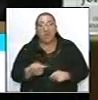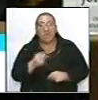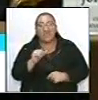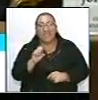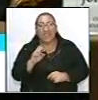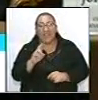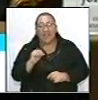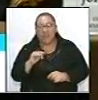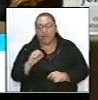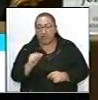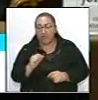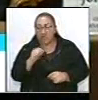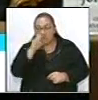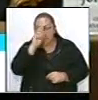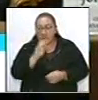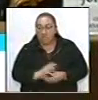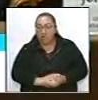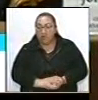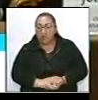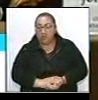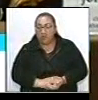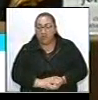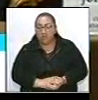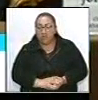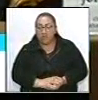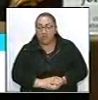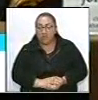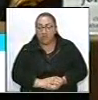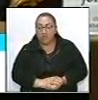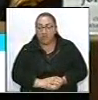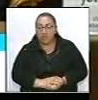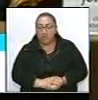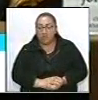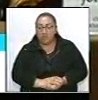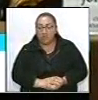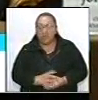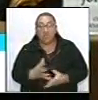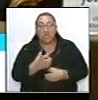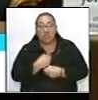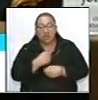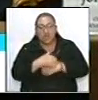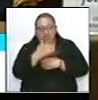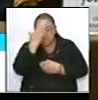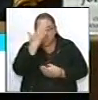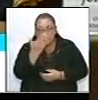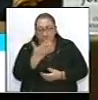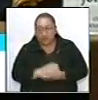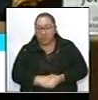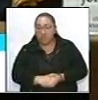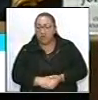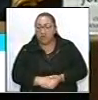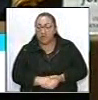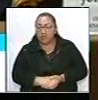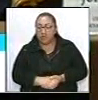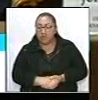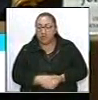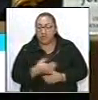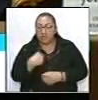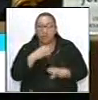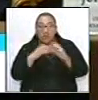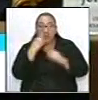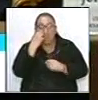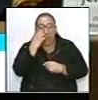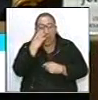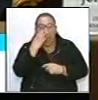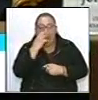serenos del Perú, reciba el saludo fraternal. Como estamos conversando con los